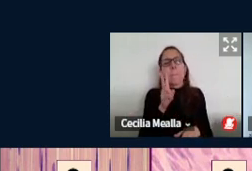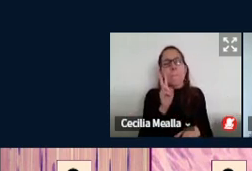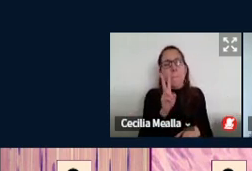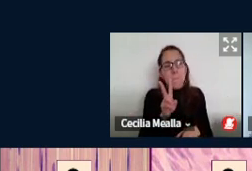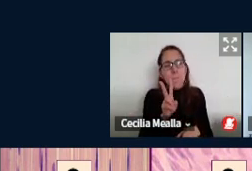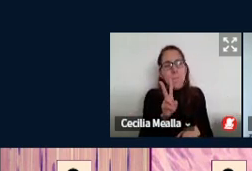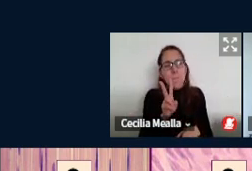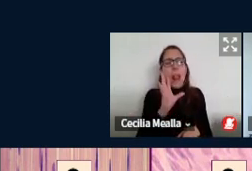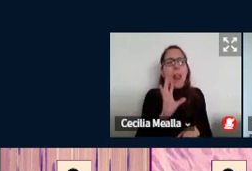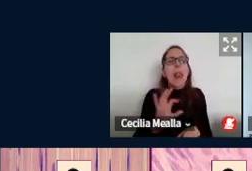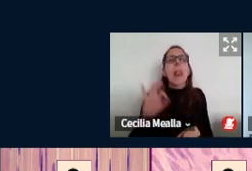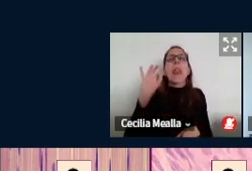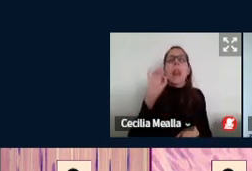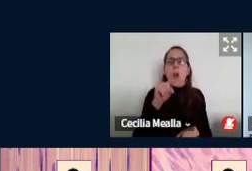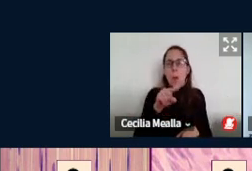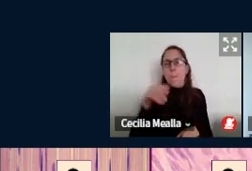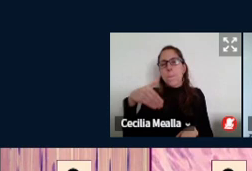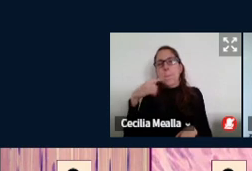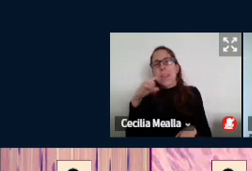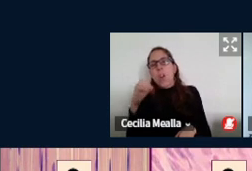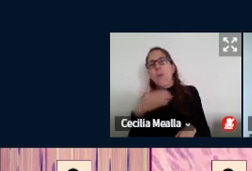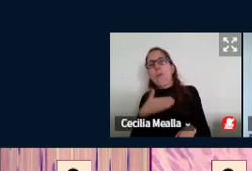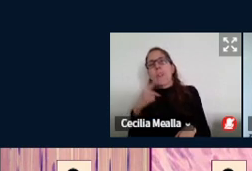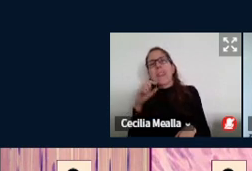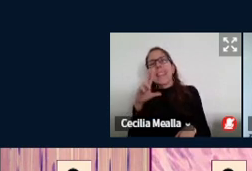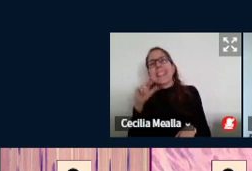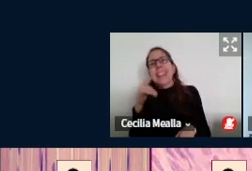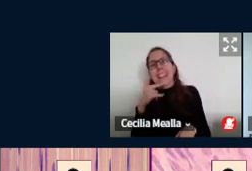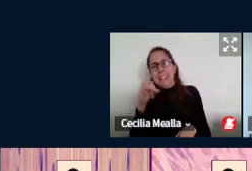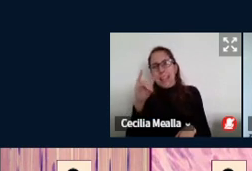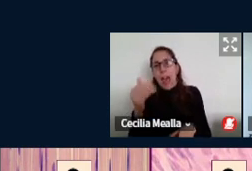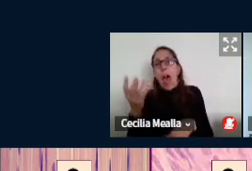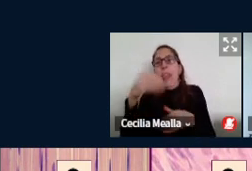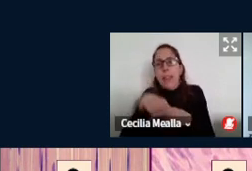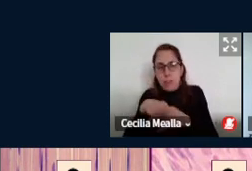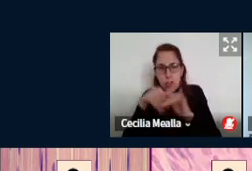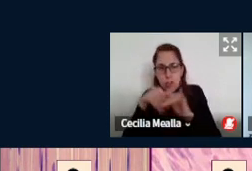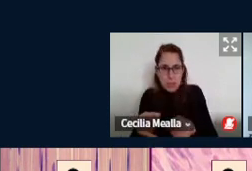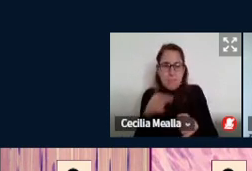algo que forman esas miofibrillas.